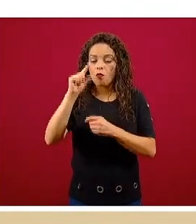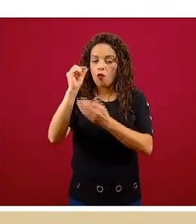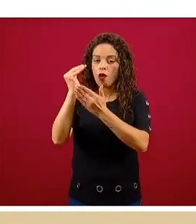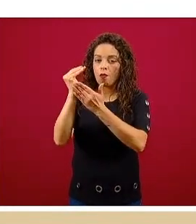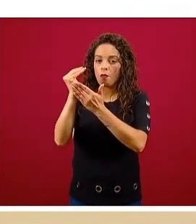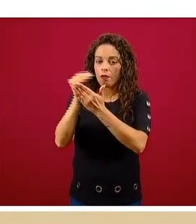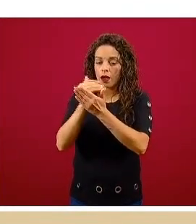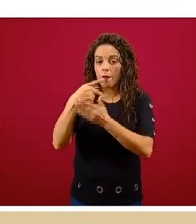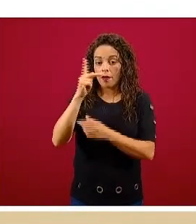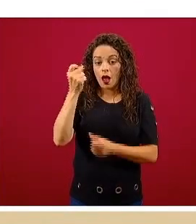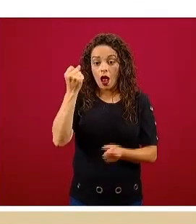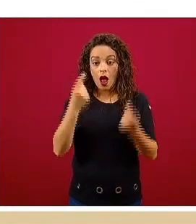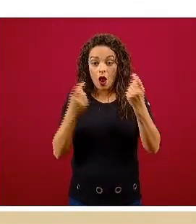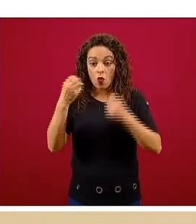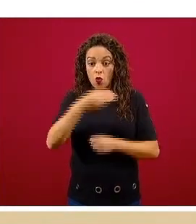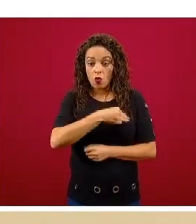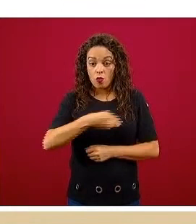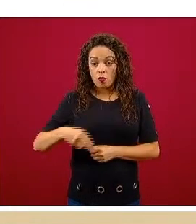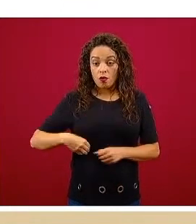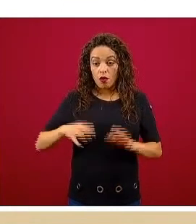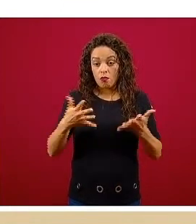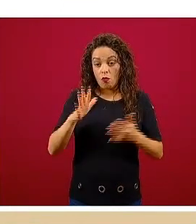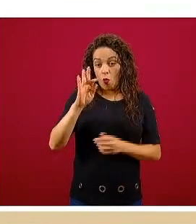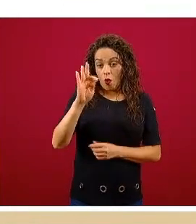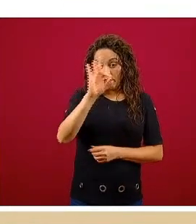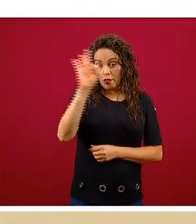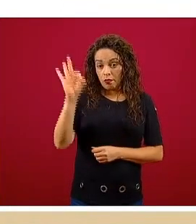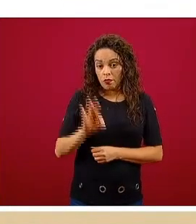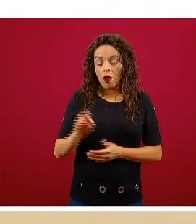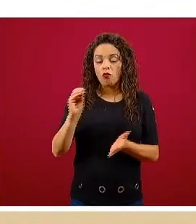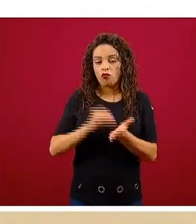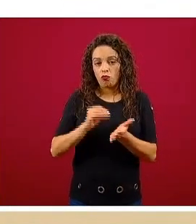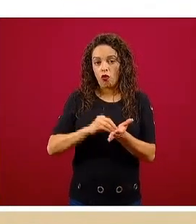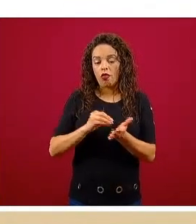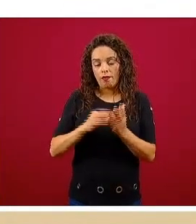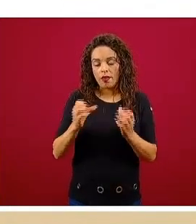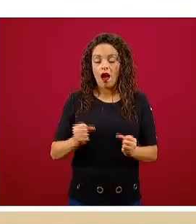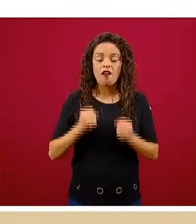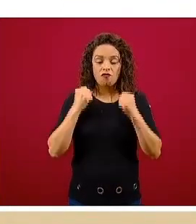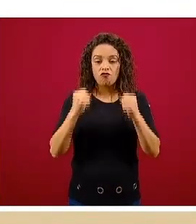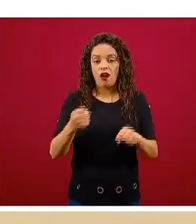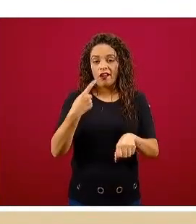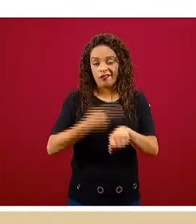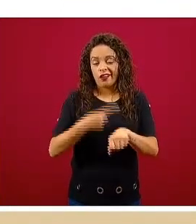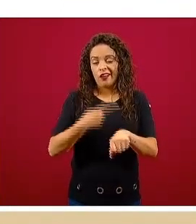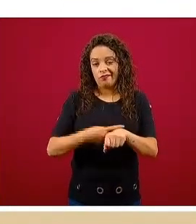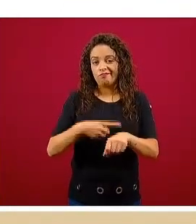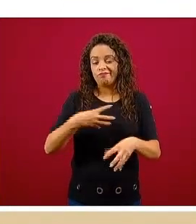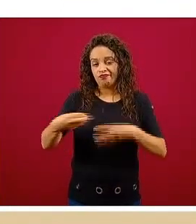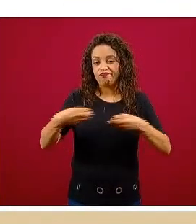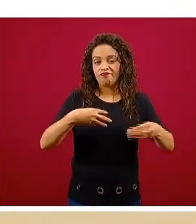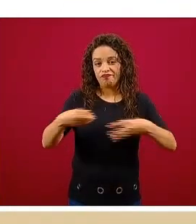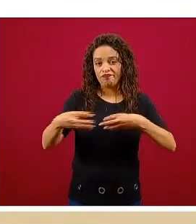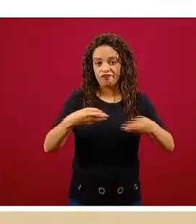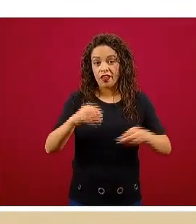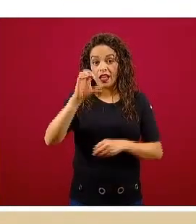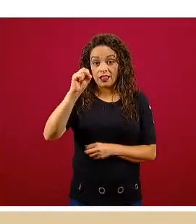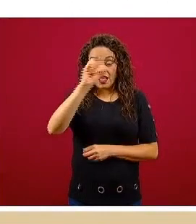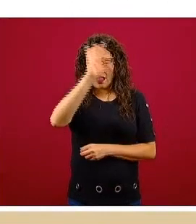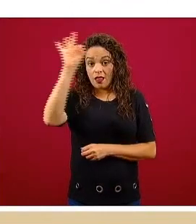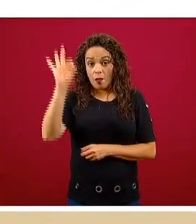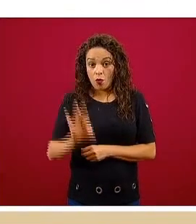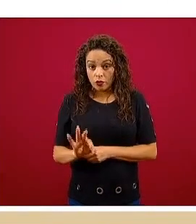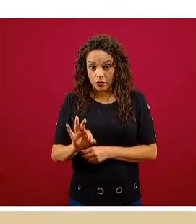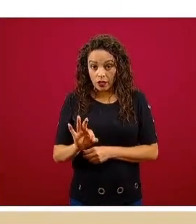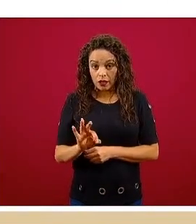algunos municipios, al menos el 40% de ellos, todavía mantiene una intensidad importante, el 60%, incluido el municipio